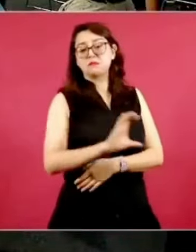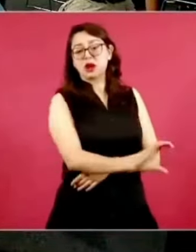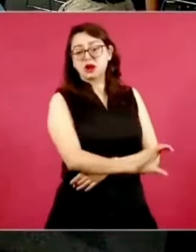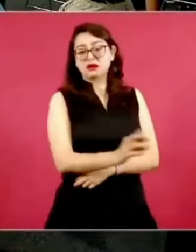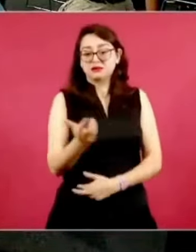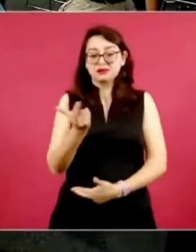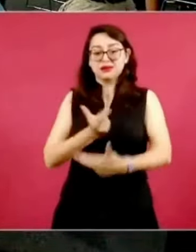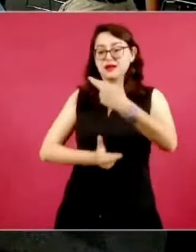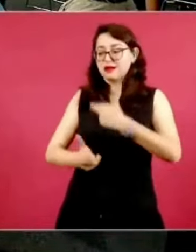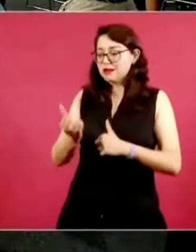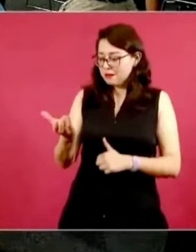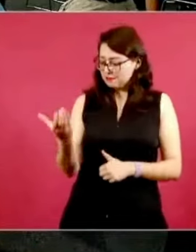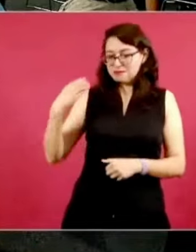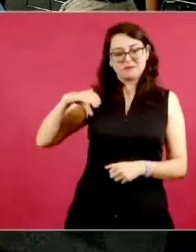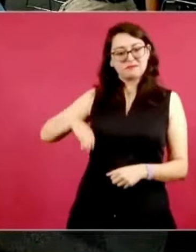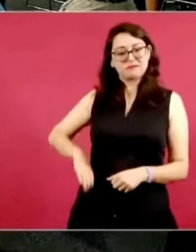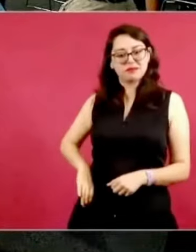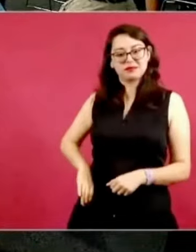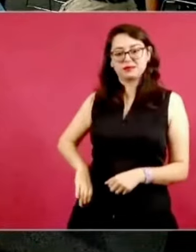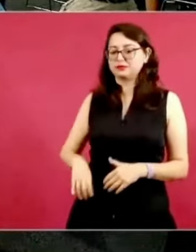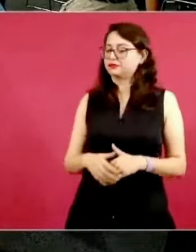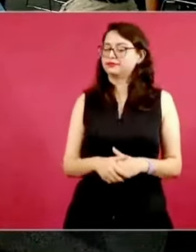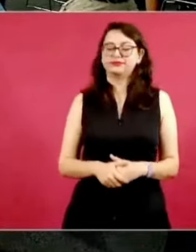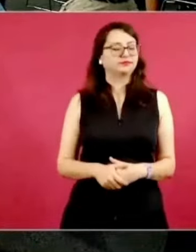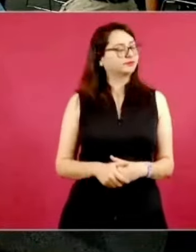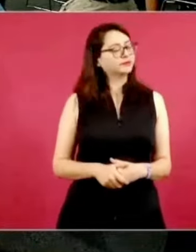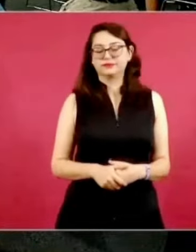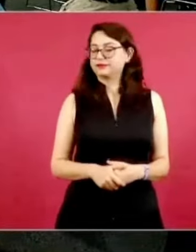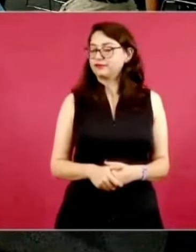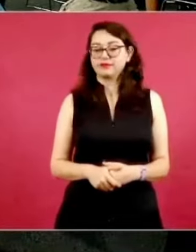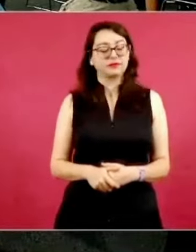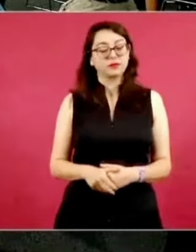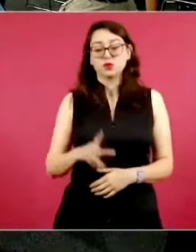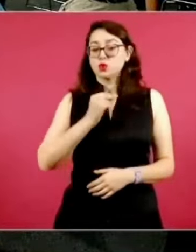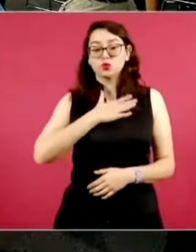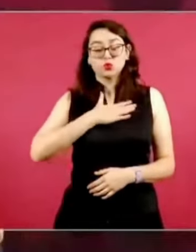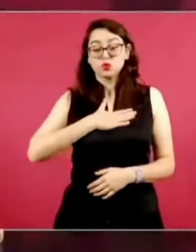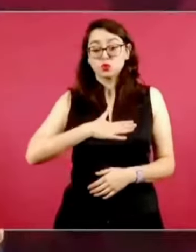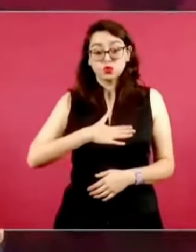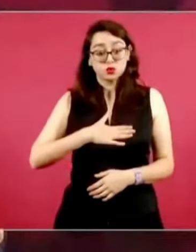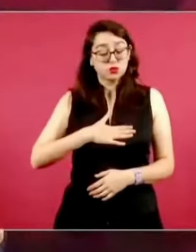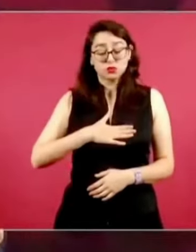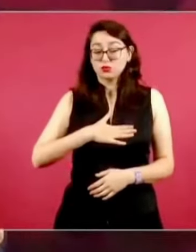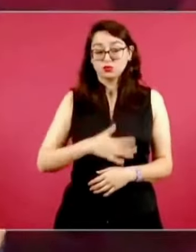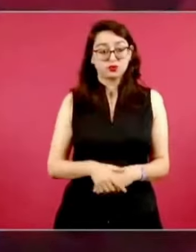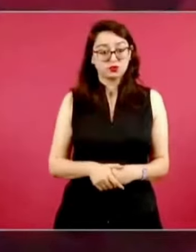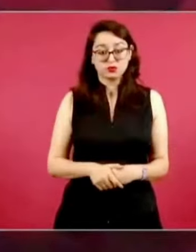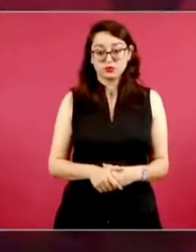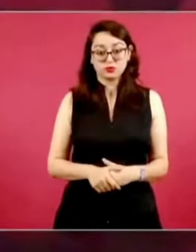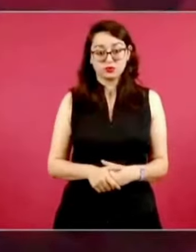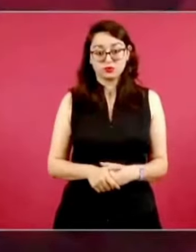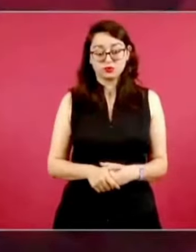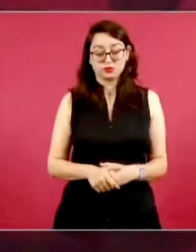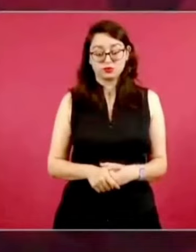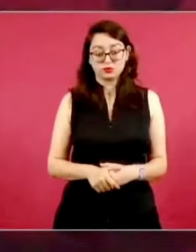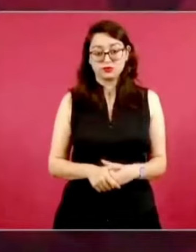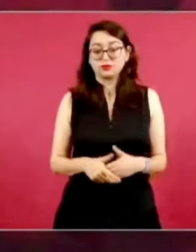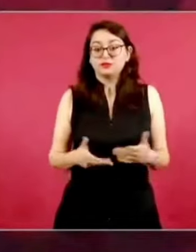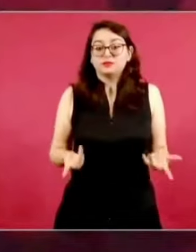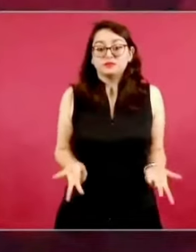impuestos entonces dijimos no esto es injusto además no vamos a